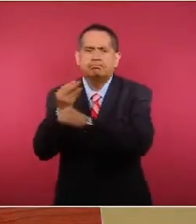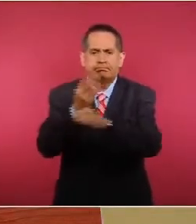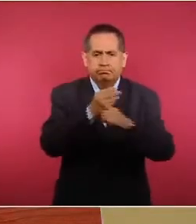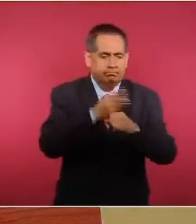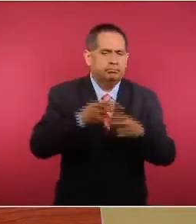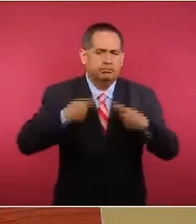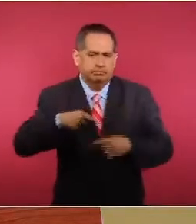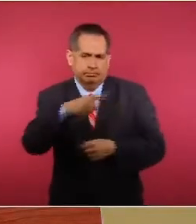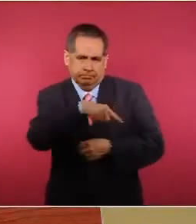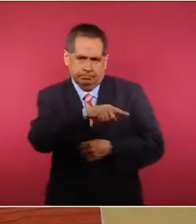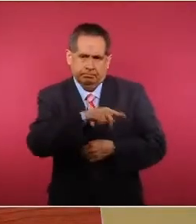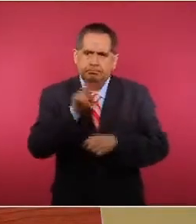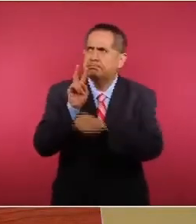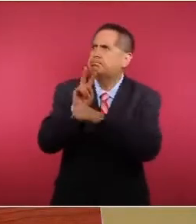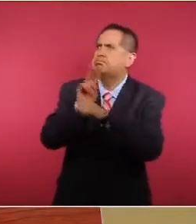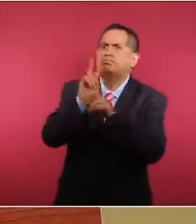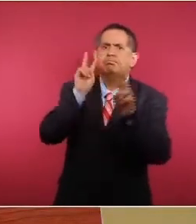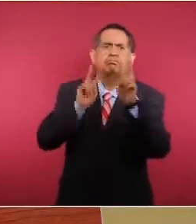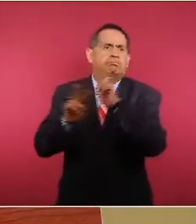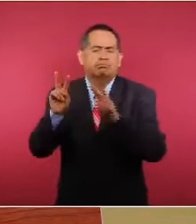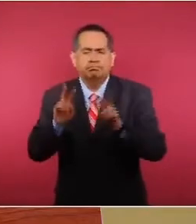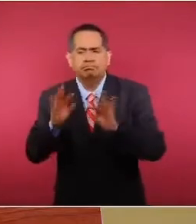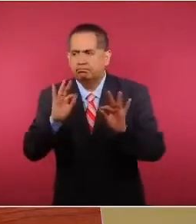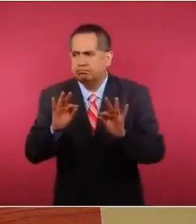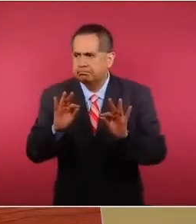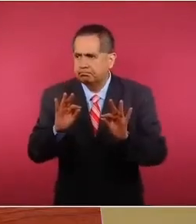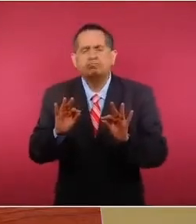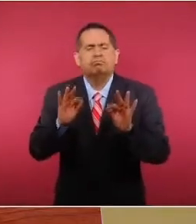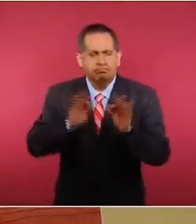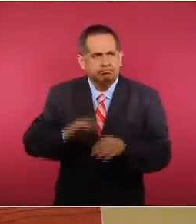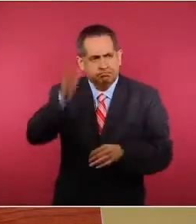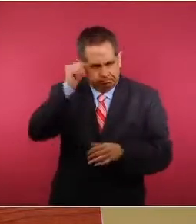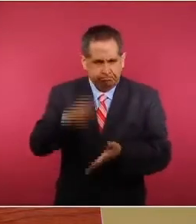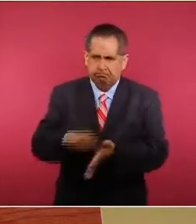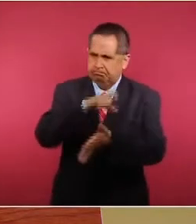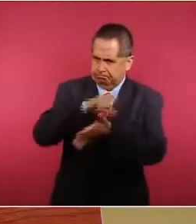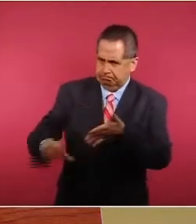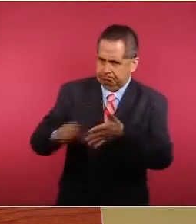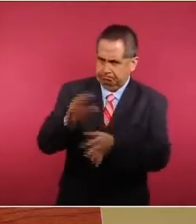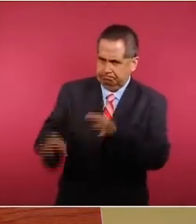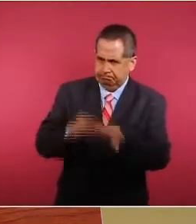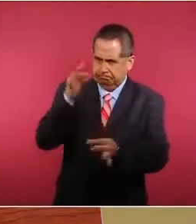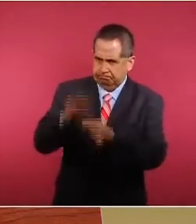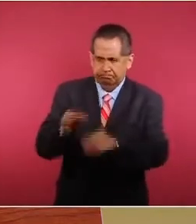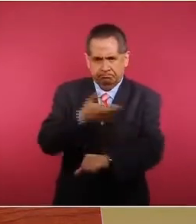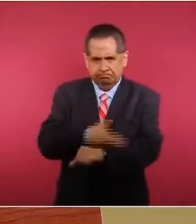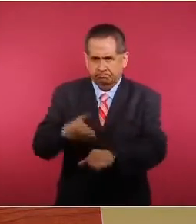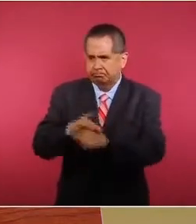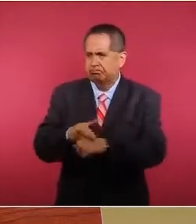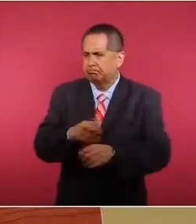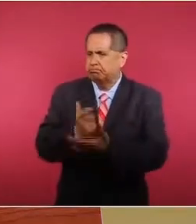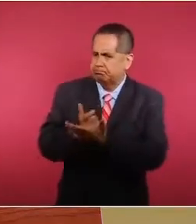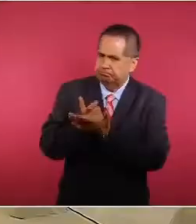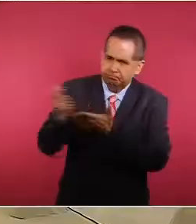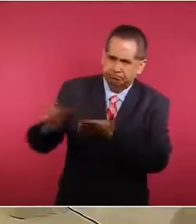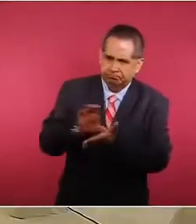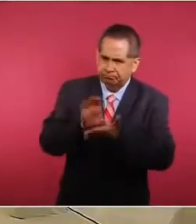de los compradores para posteriormente hacer un cierre de la operación y poder proceder con la entrega de la